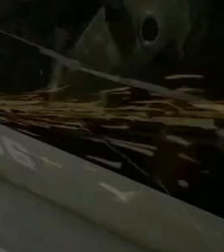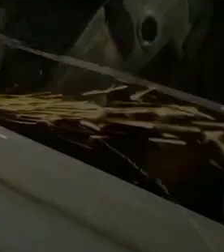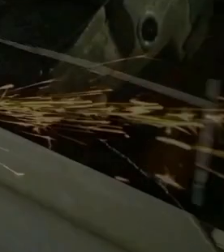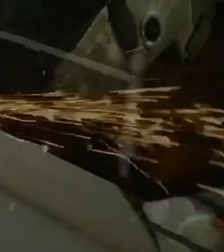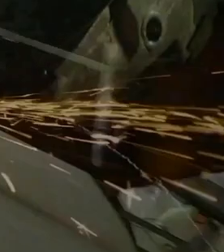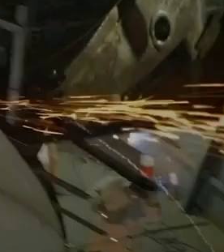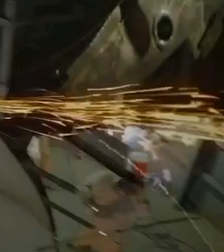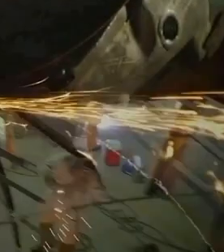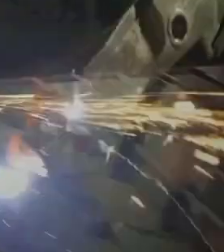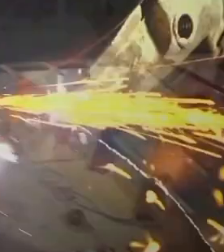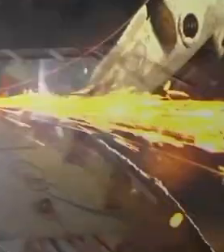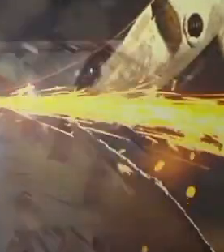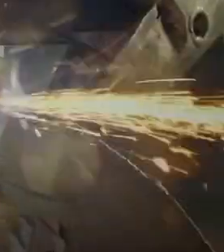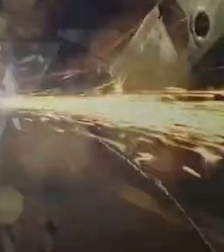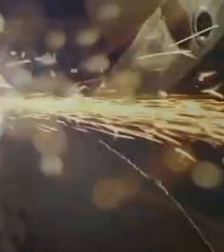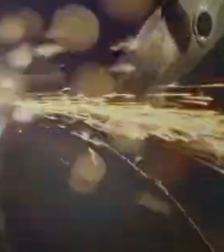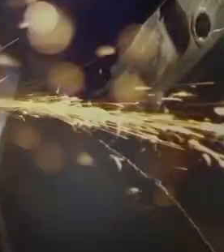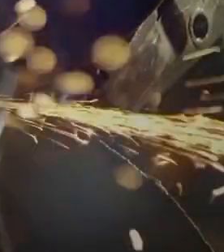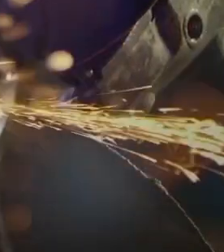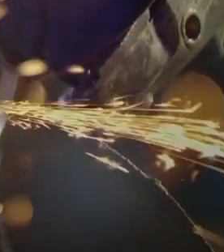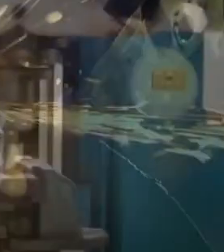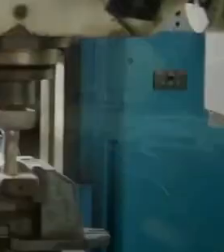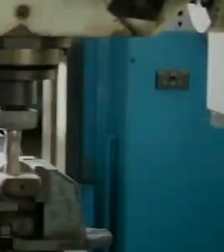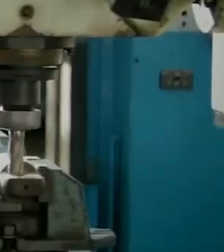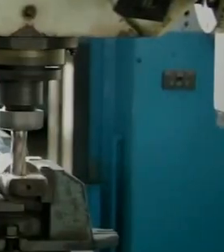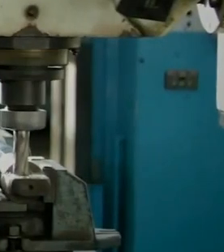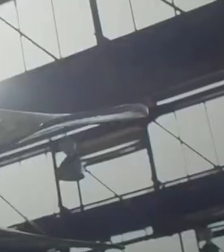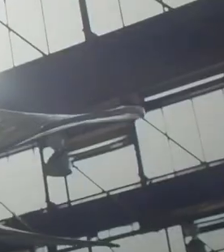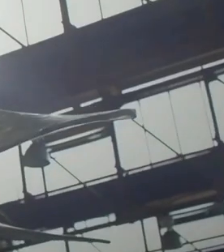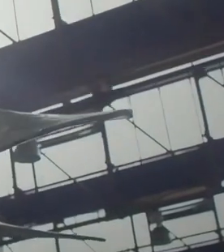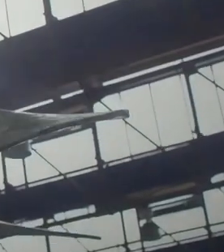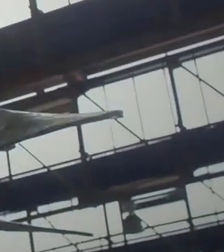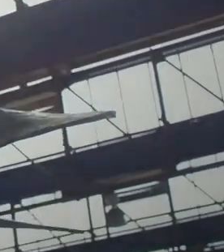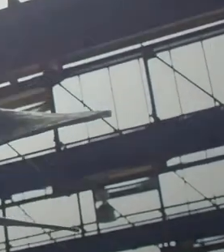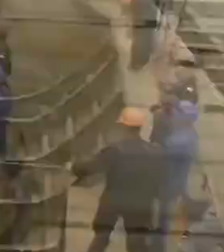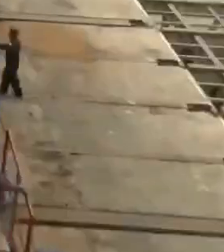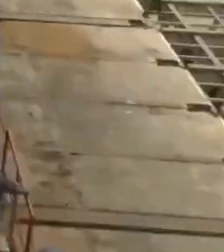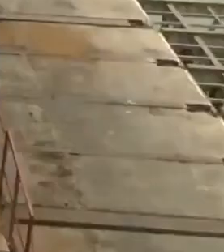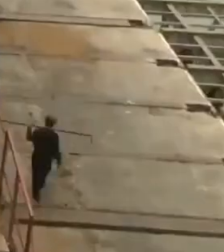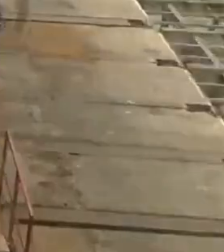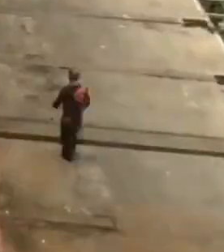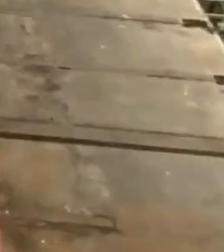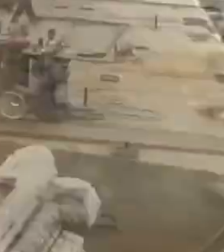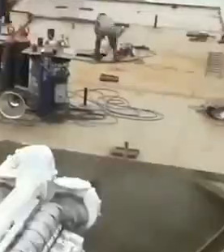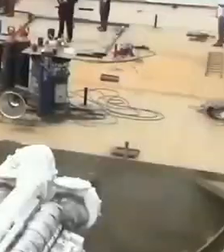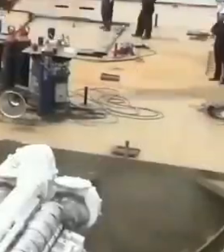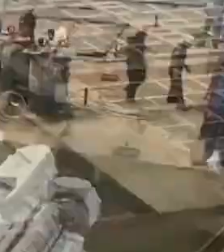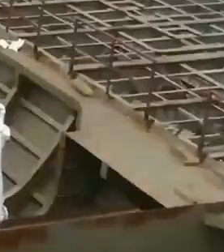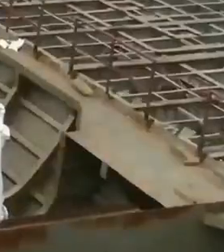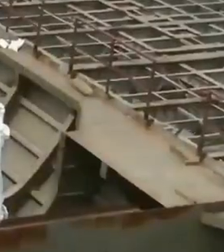La patrulla oceánica, la clase Oaxaca, la más moderna actualmente,